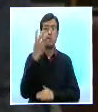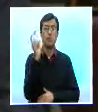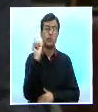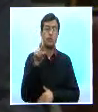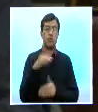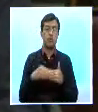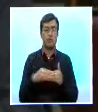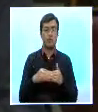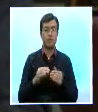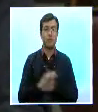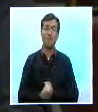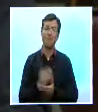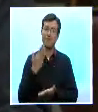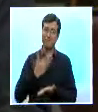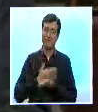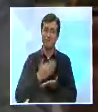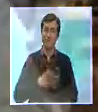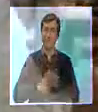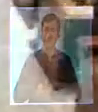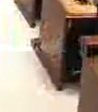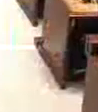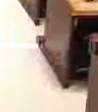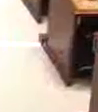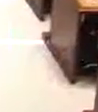banco nacional de comida por la pausa